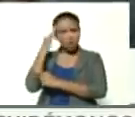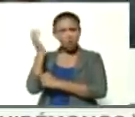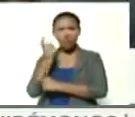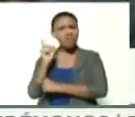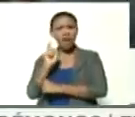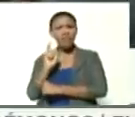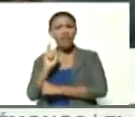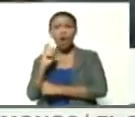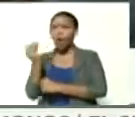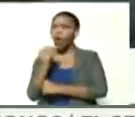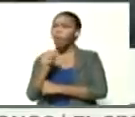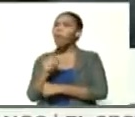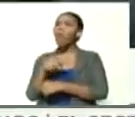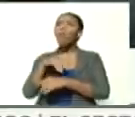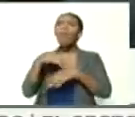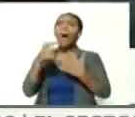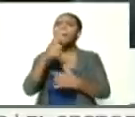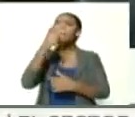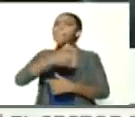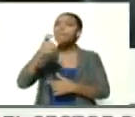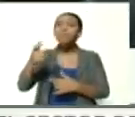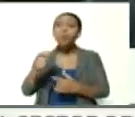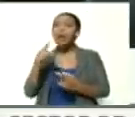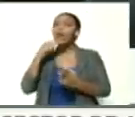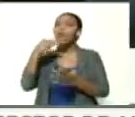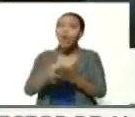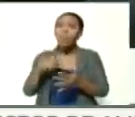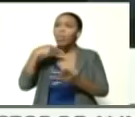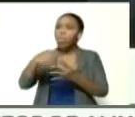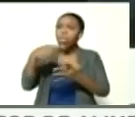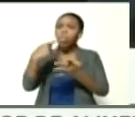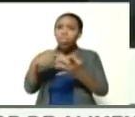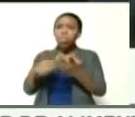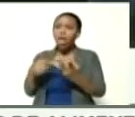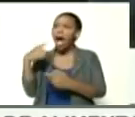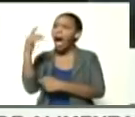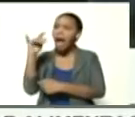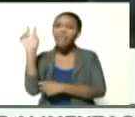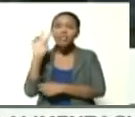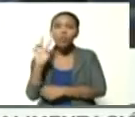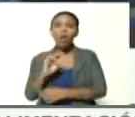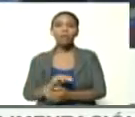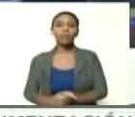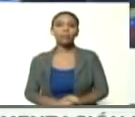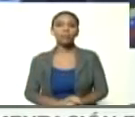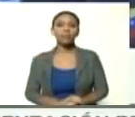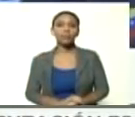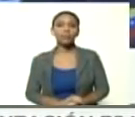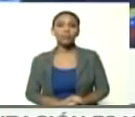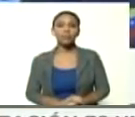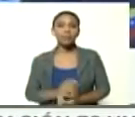si Pablito Fulanito, alias Fulanito, alias Sutanito, está en Venezuela?